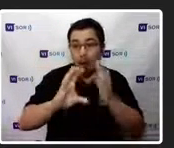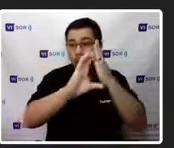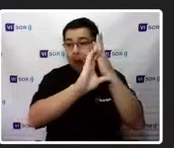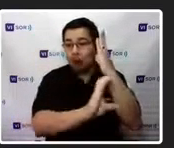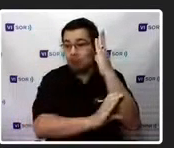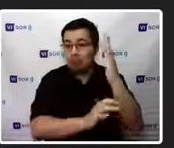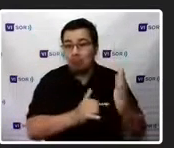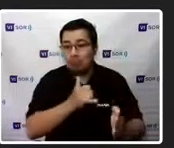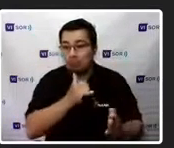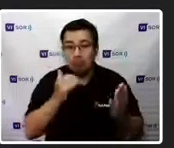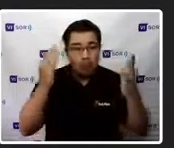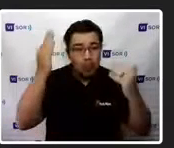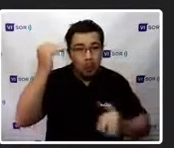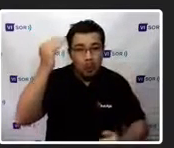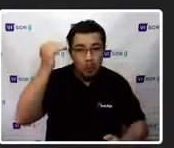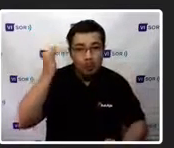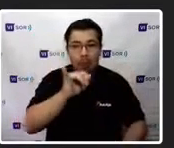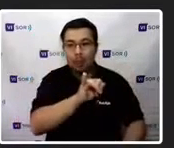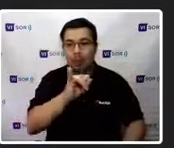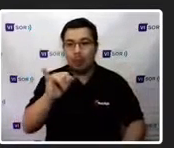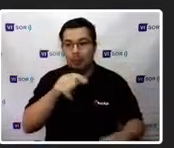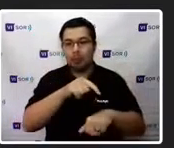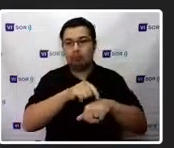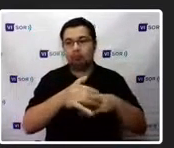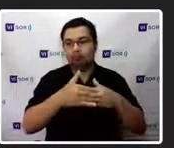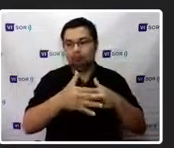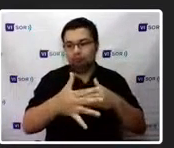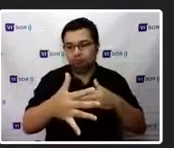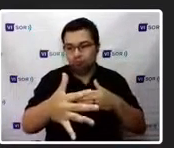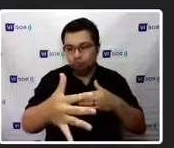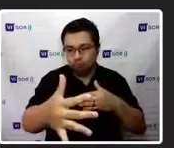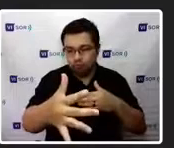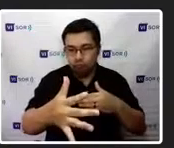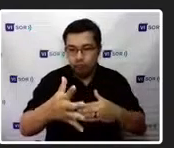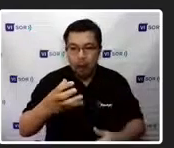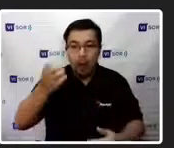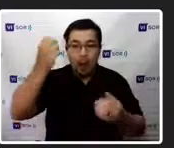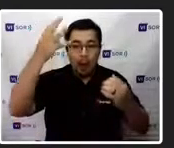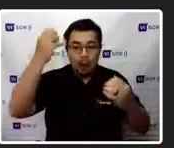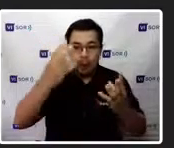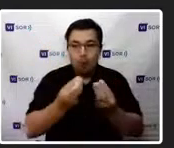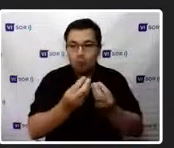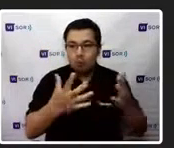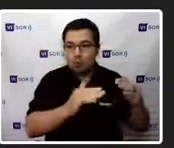tiempo aprendí que conlleva una gran variedad de líneas.